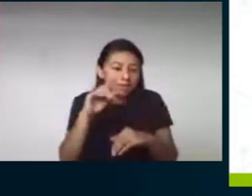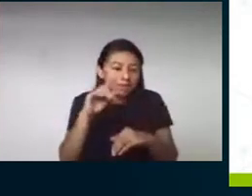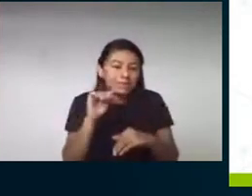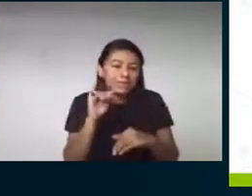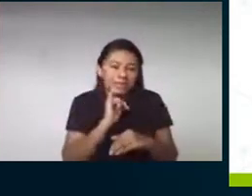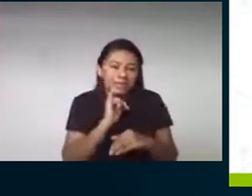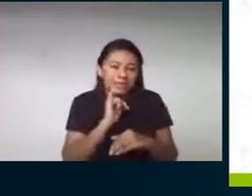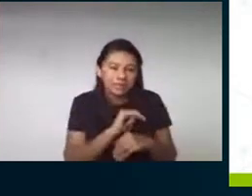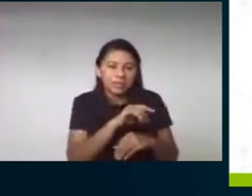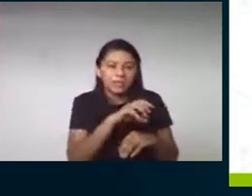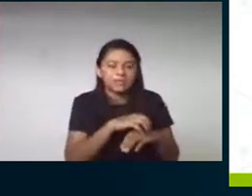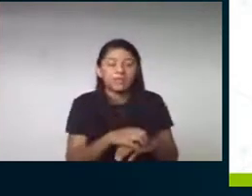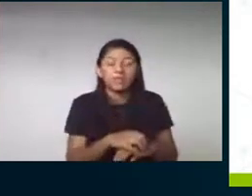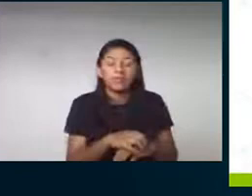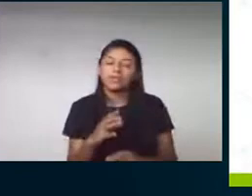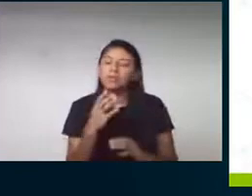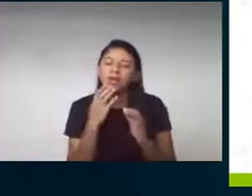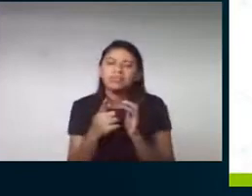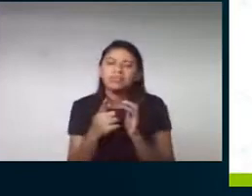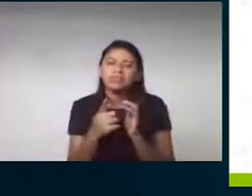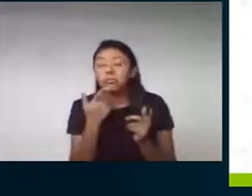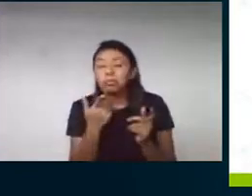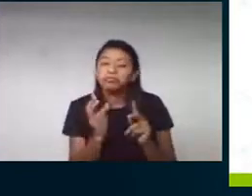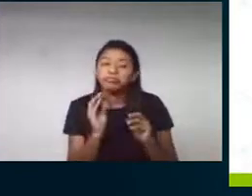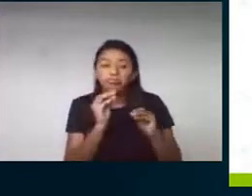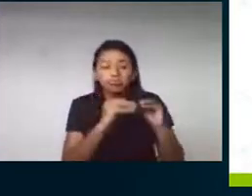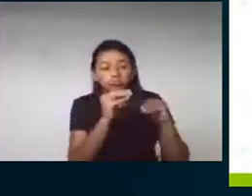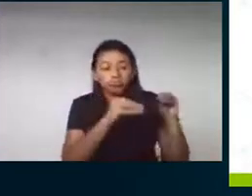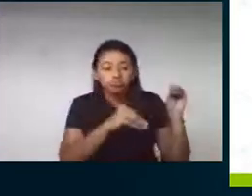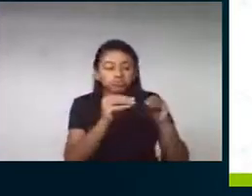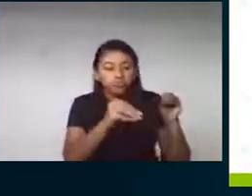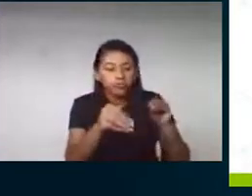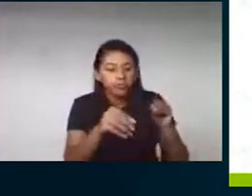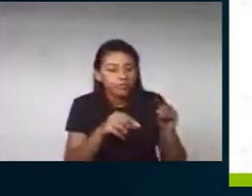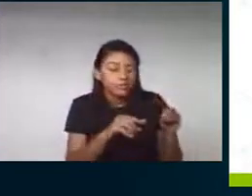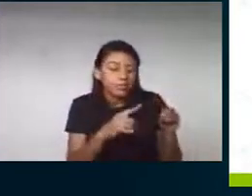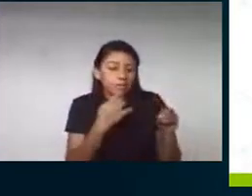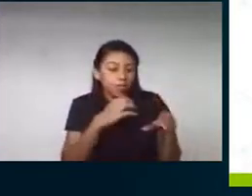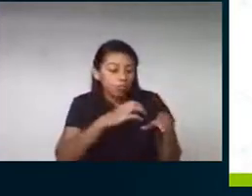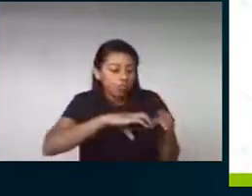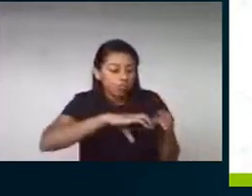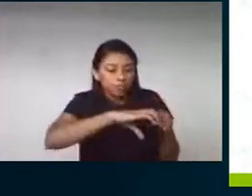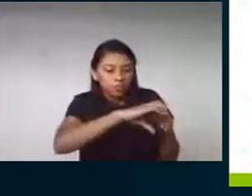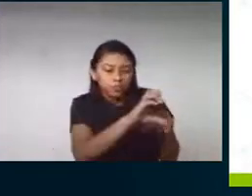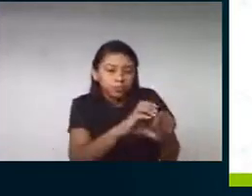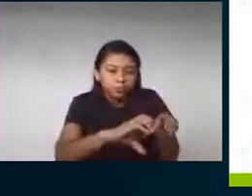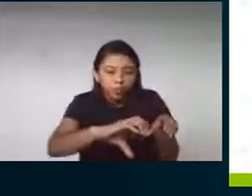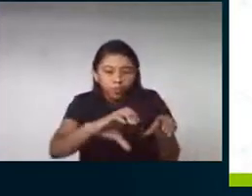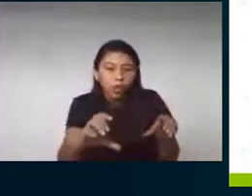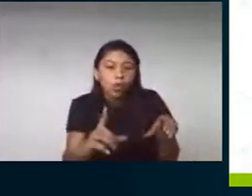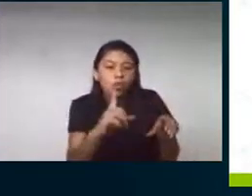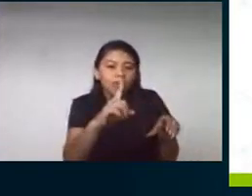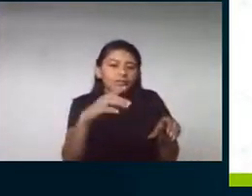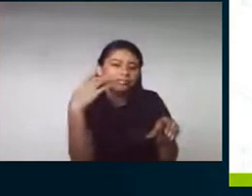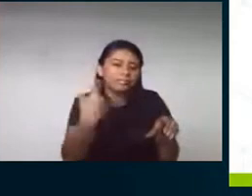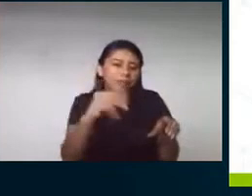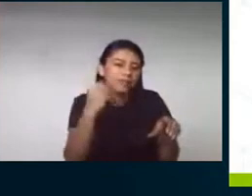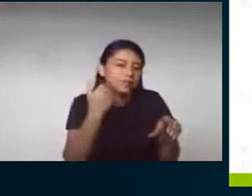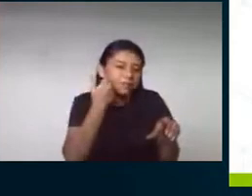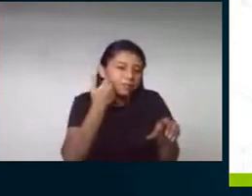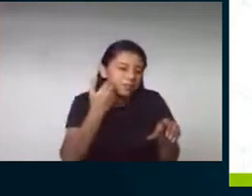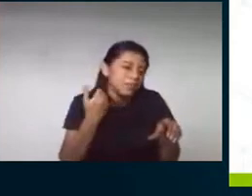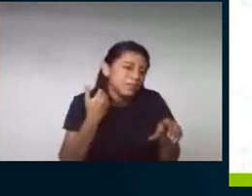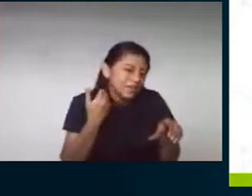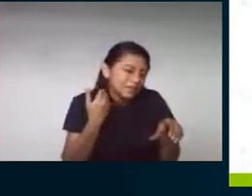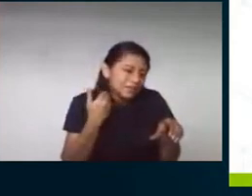deja de funcionar? Bueno, se realiza la simulación de qué alternativas pueden haber para conservar un